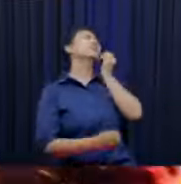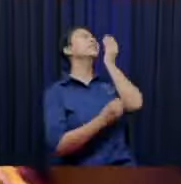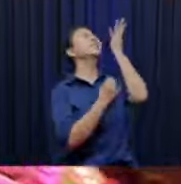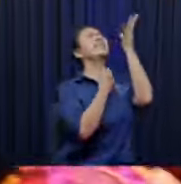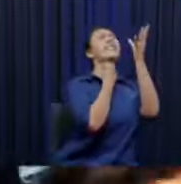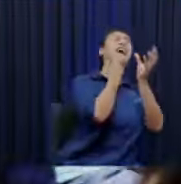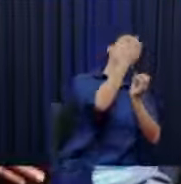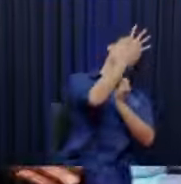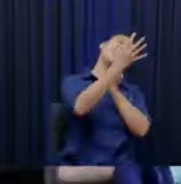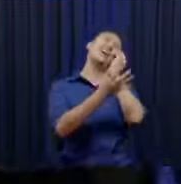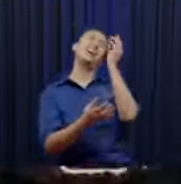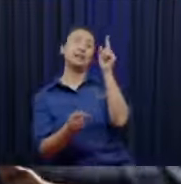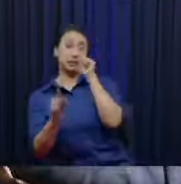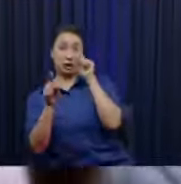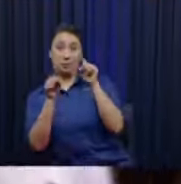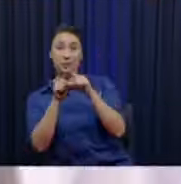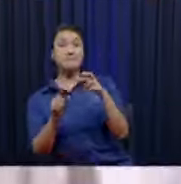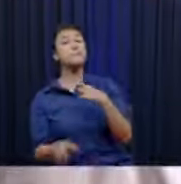grita.